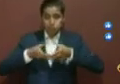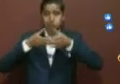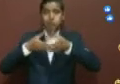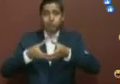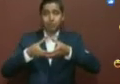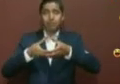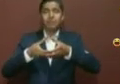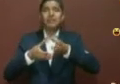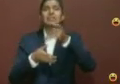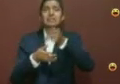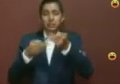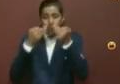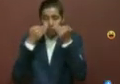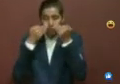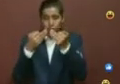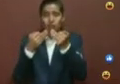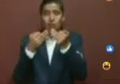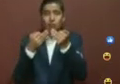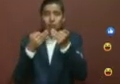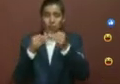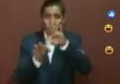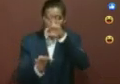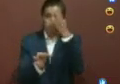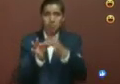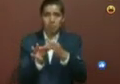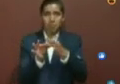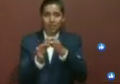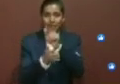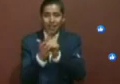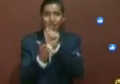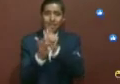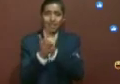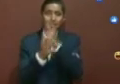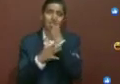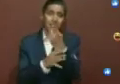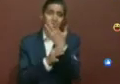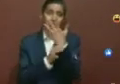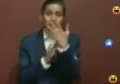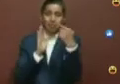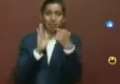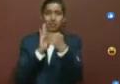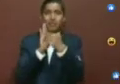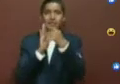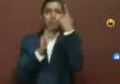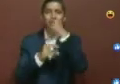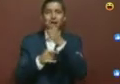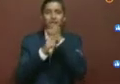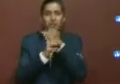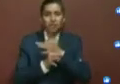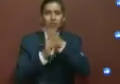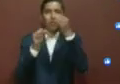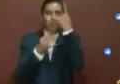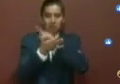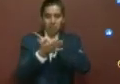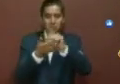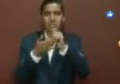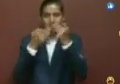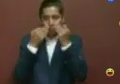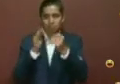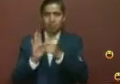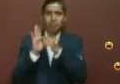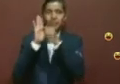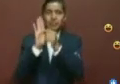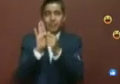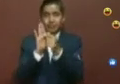Muestra, digamos, el cumplimiento de la ley en materia de rendición de cuentas y de transparencia. Habría